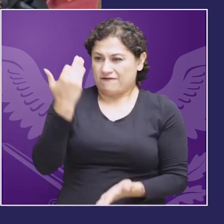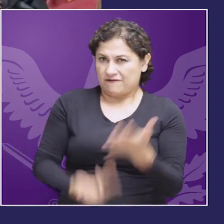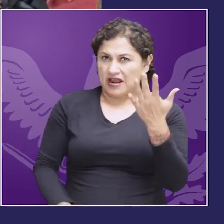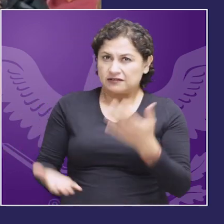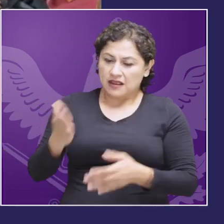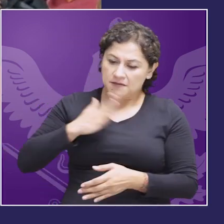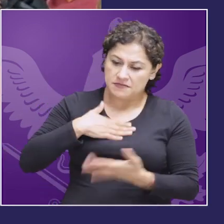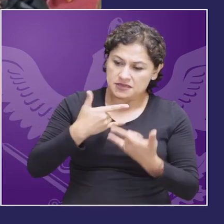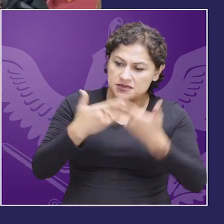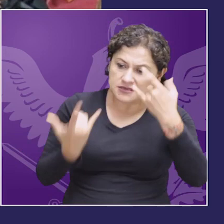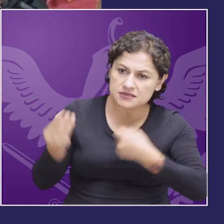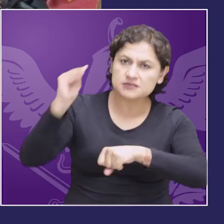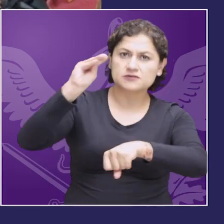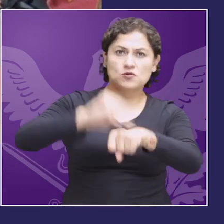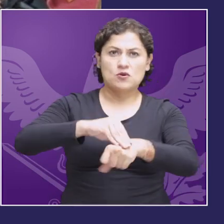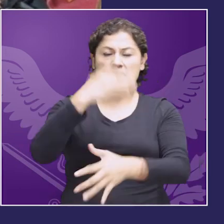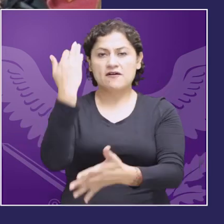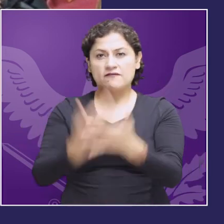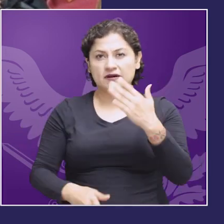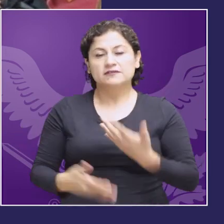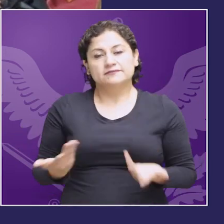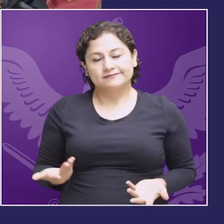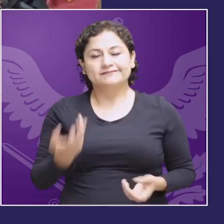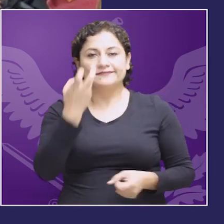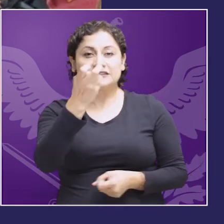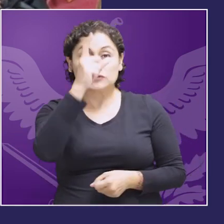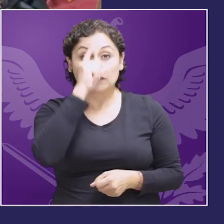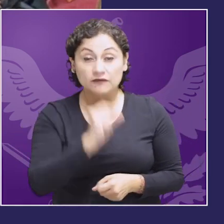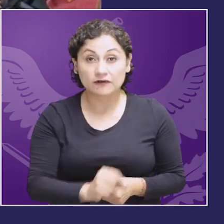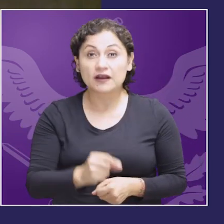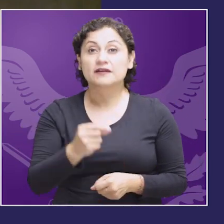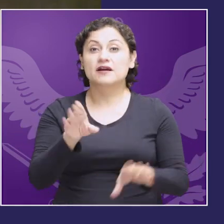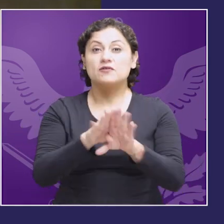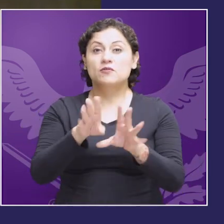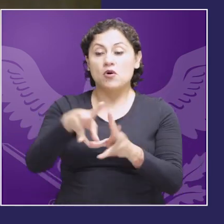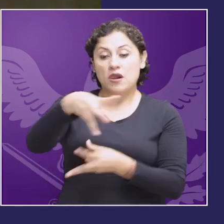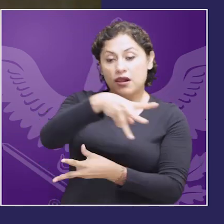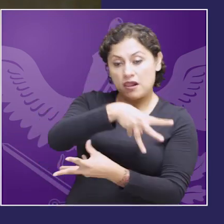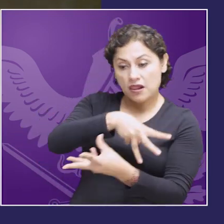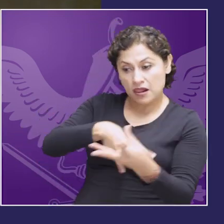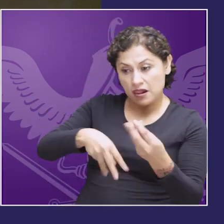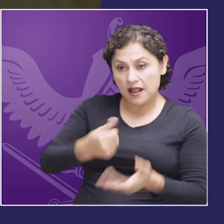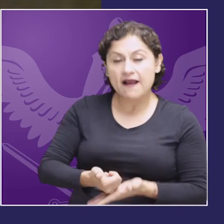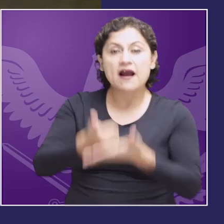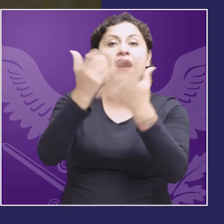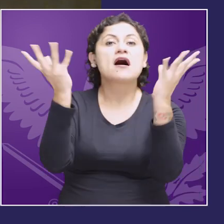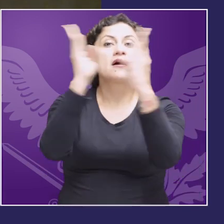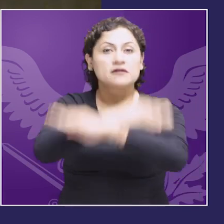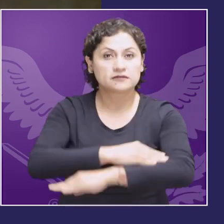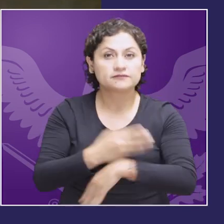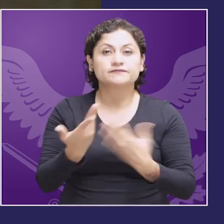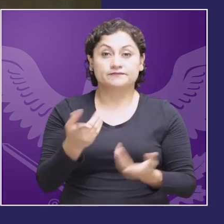no hay esta historia que ellas necesitan para sanar. No se cuenta esta parte